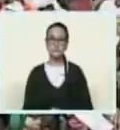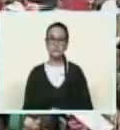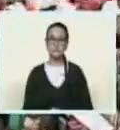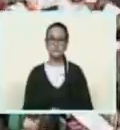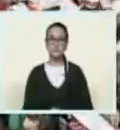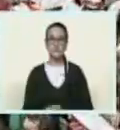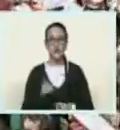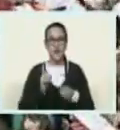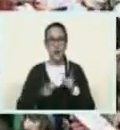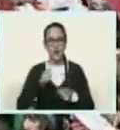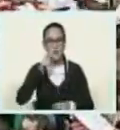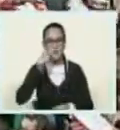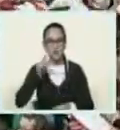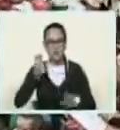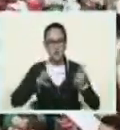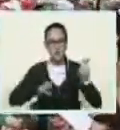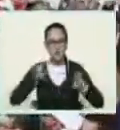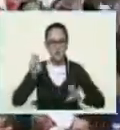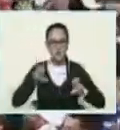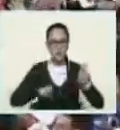Algunos analistas